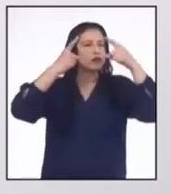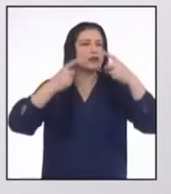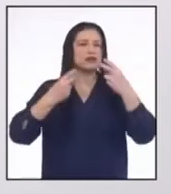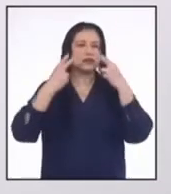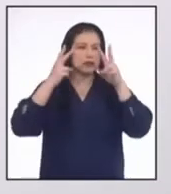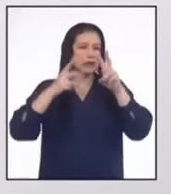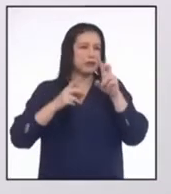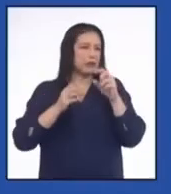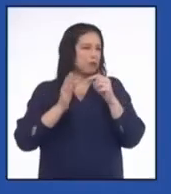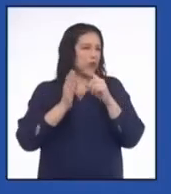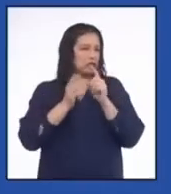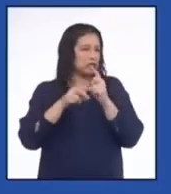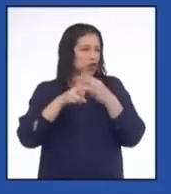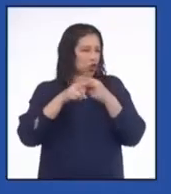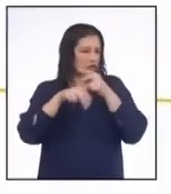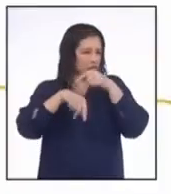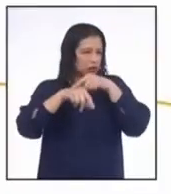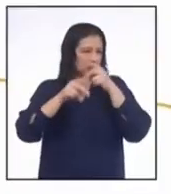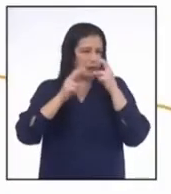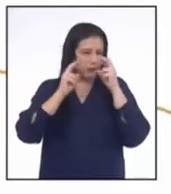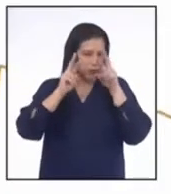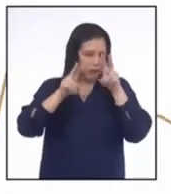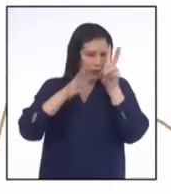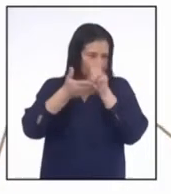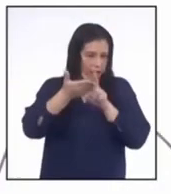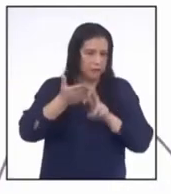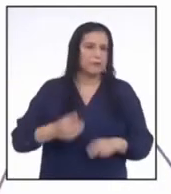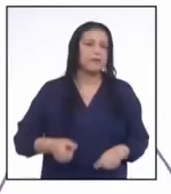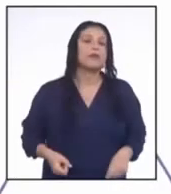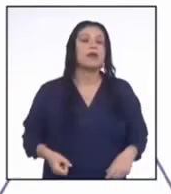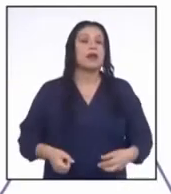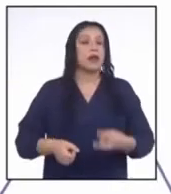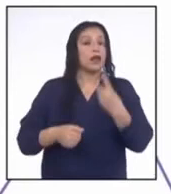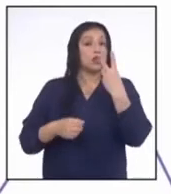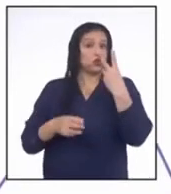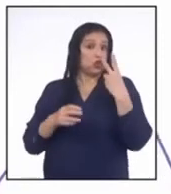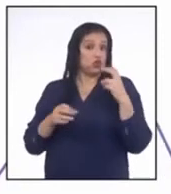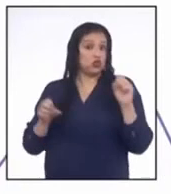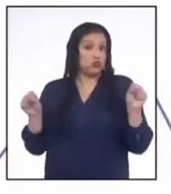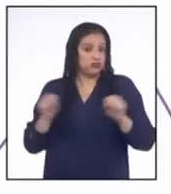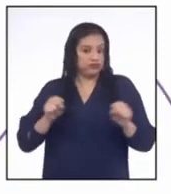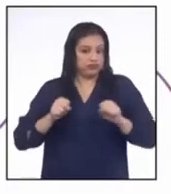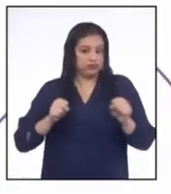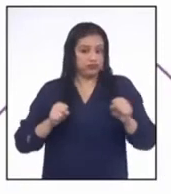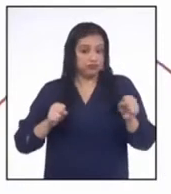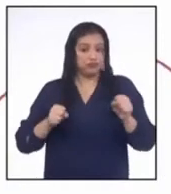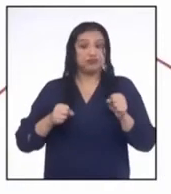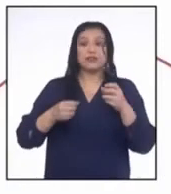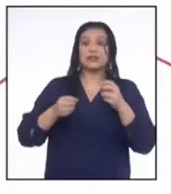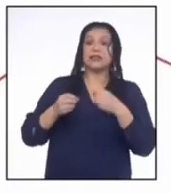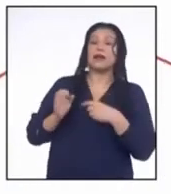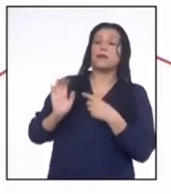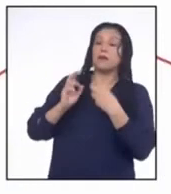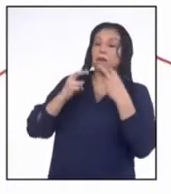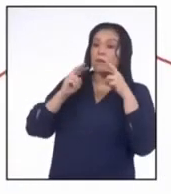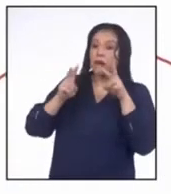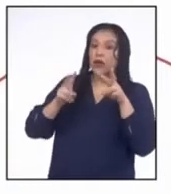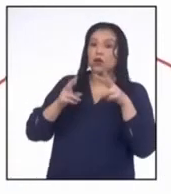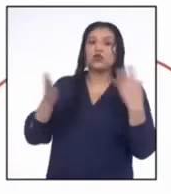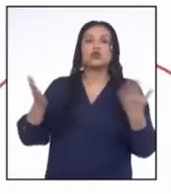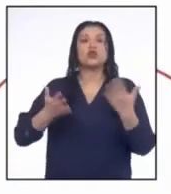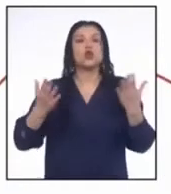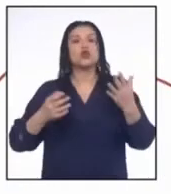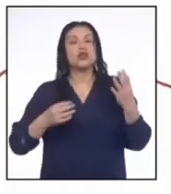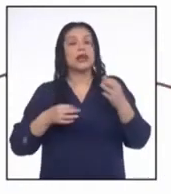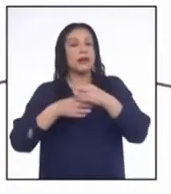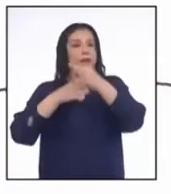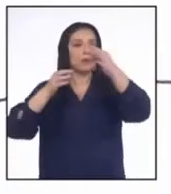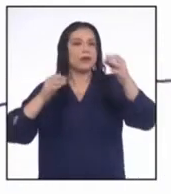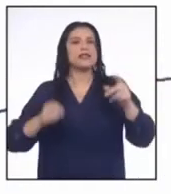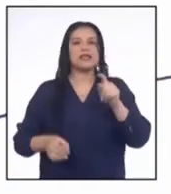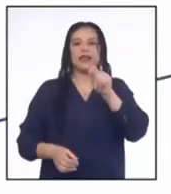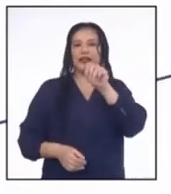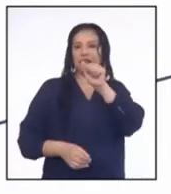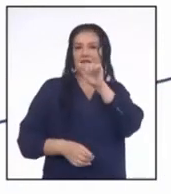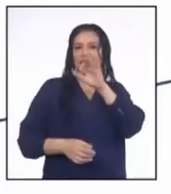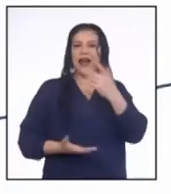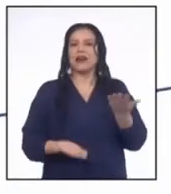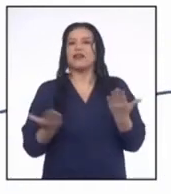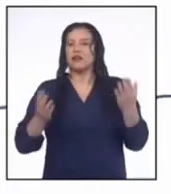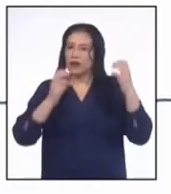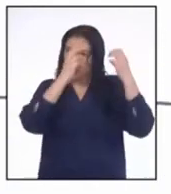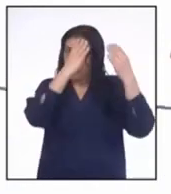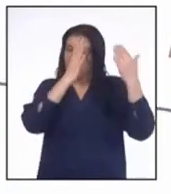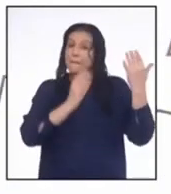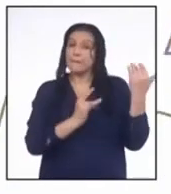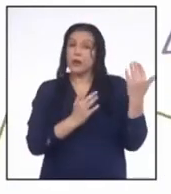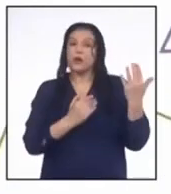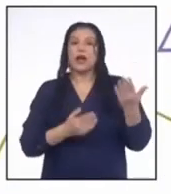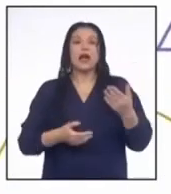unos minutos. Leamos. 2 sismos fueron reportados esta madrugada en la provincia de Talara, en Piura, informó